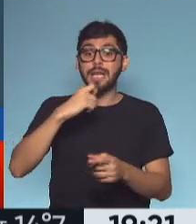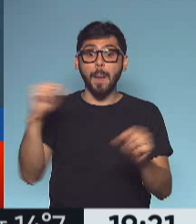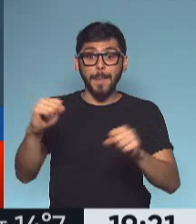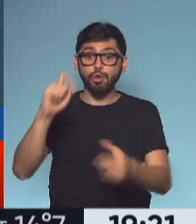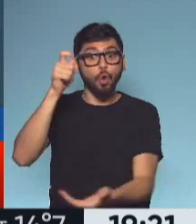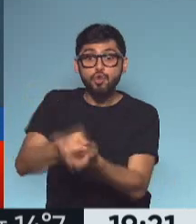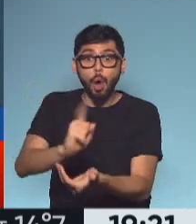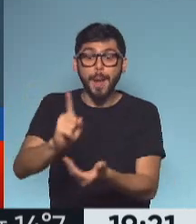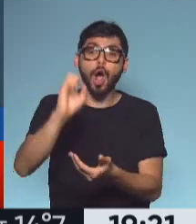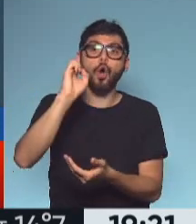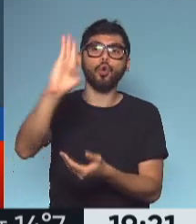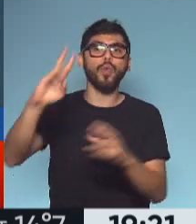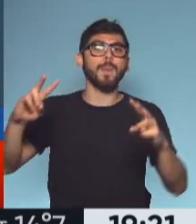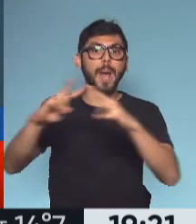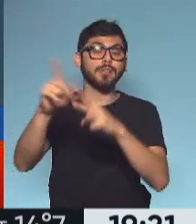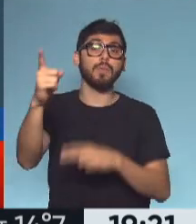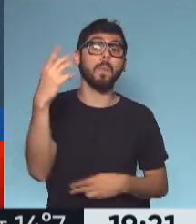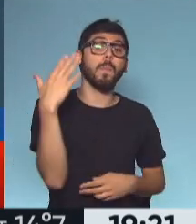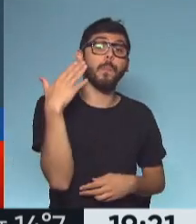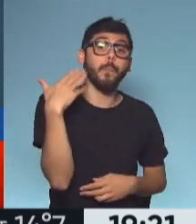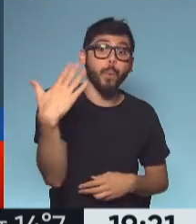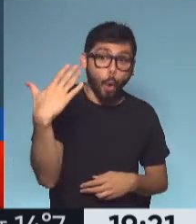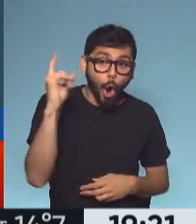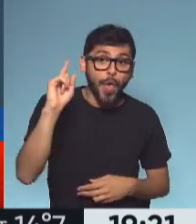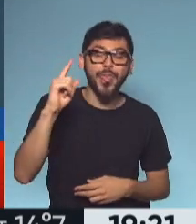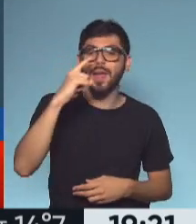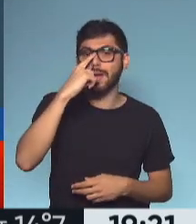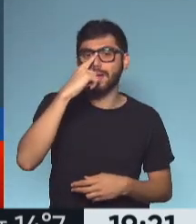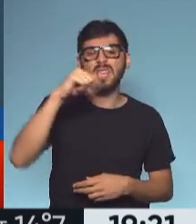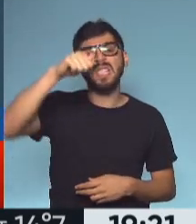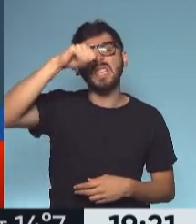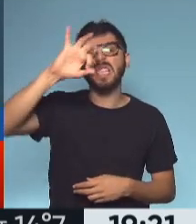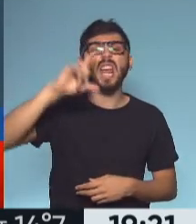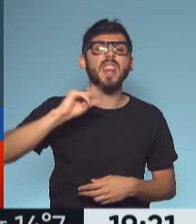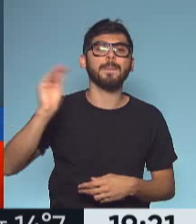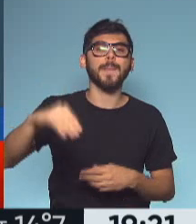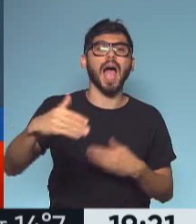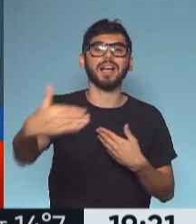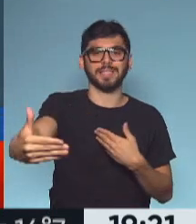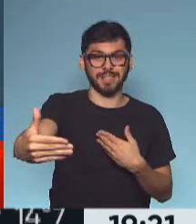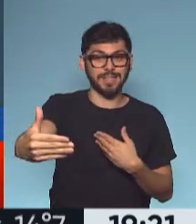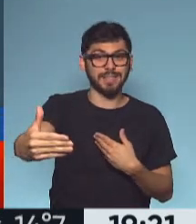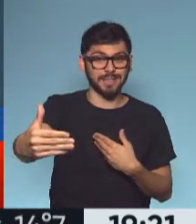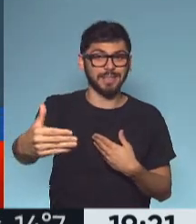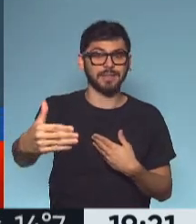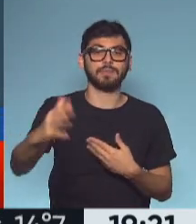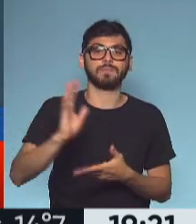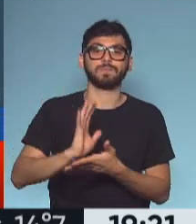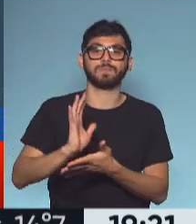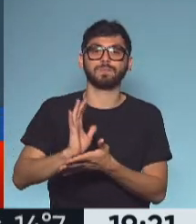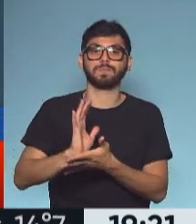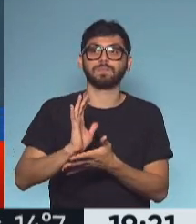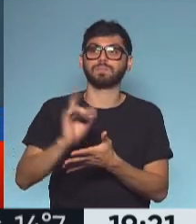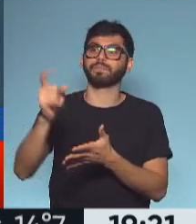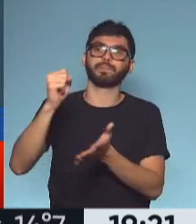mayo, el Club de París, digamos, tiene la potestad de poder estirar por 60 días más esta cesación de pago, ¿no? Esta declaración de default